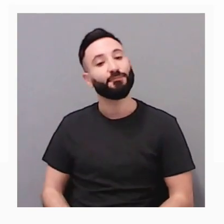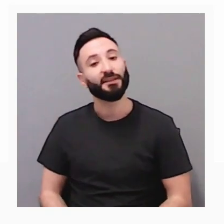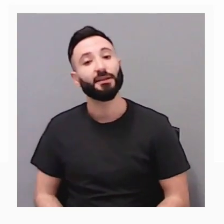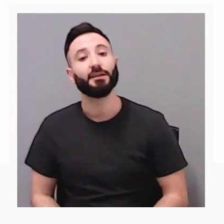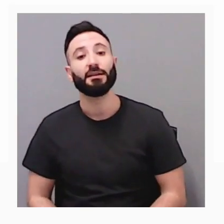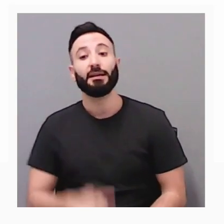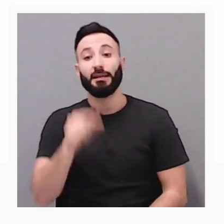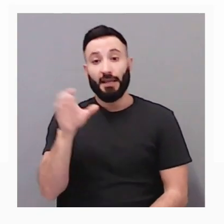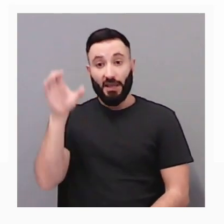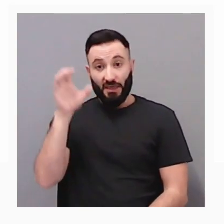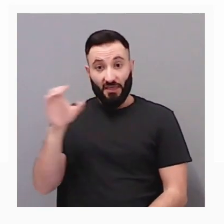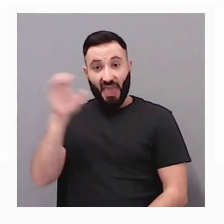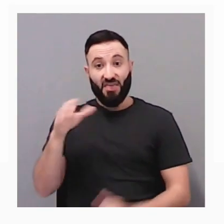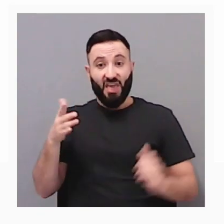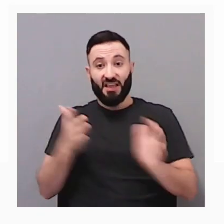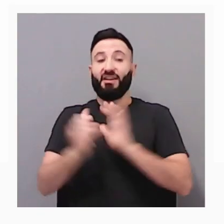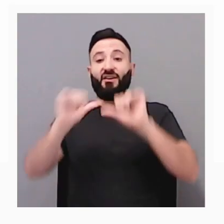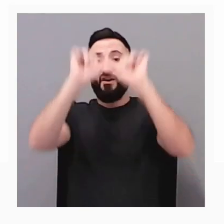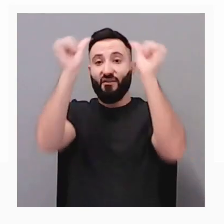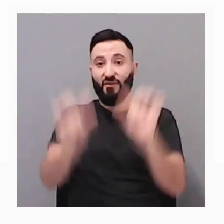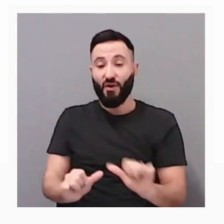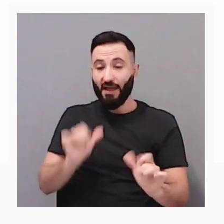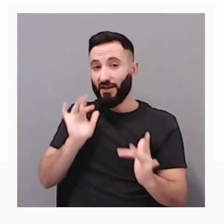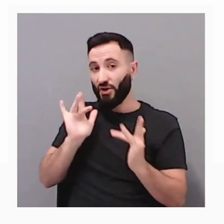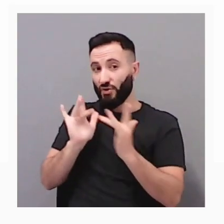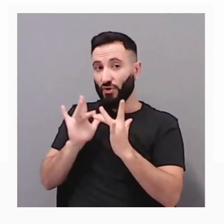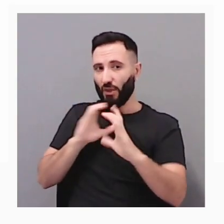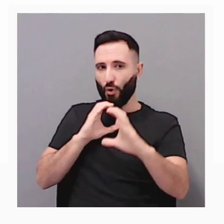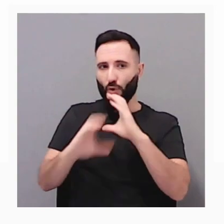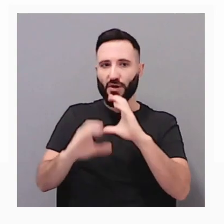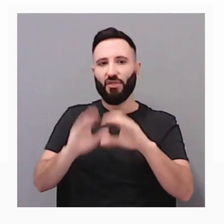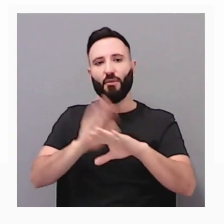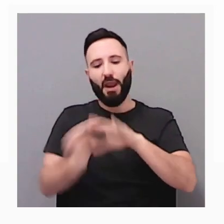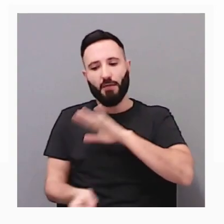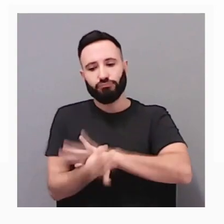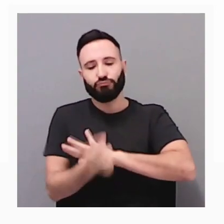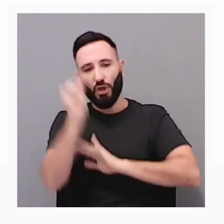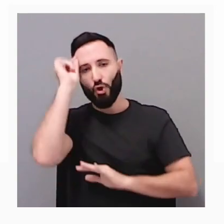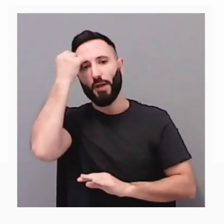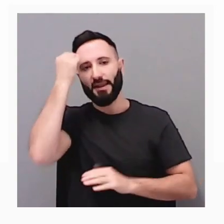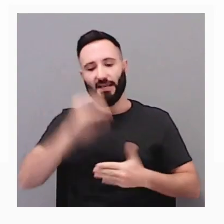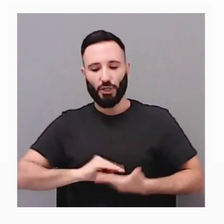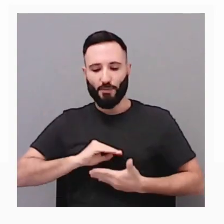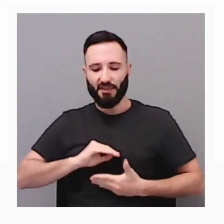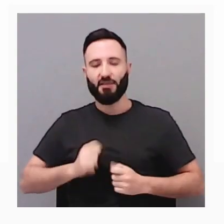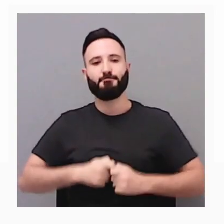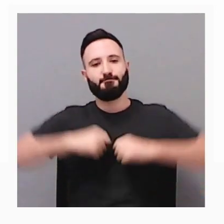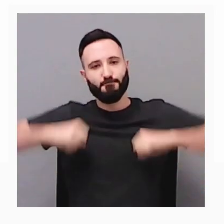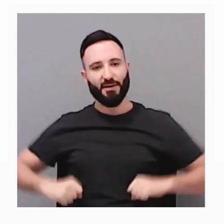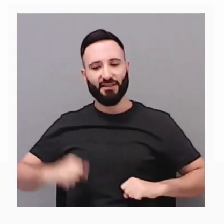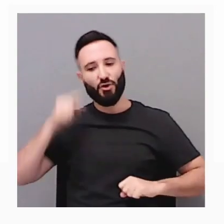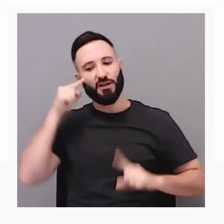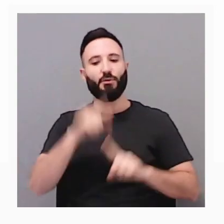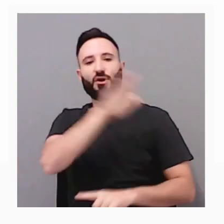la ciencia es un vehículo fantástico para desarrollar una serie de habilidades y competencias que van a ser útiles a los niños, se dediquen a lo